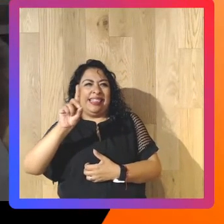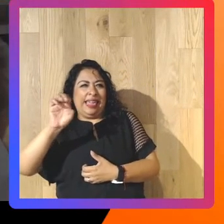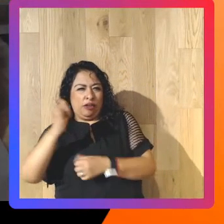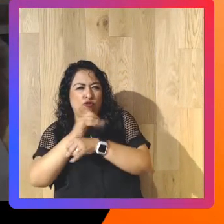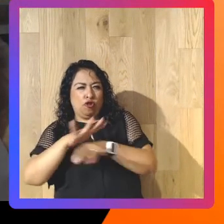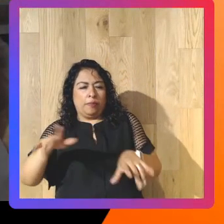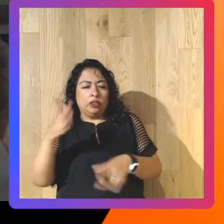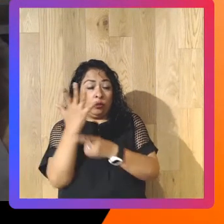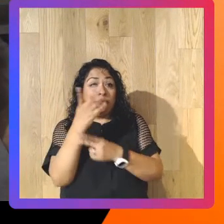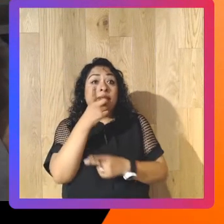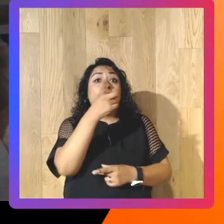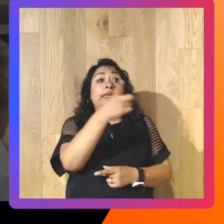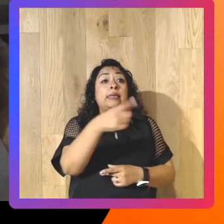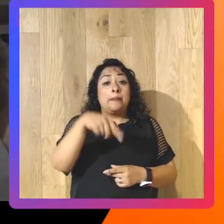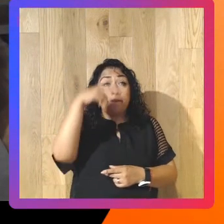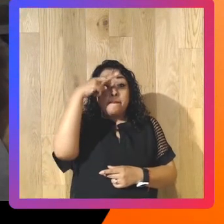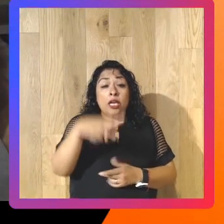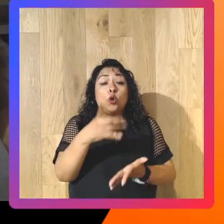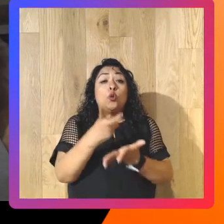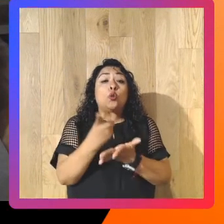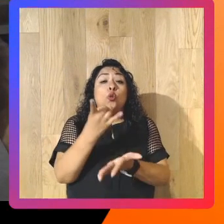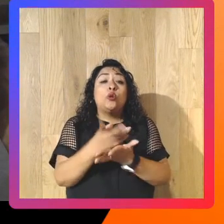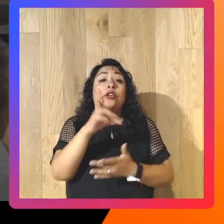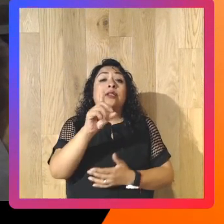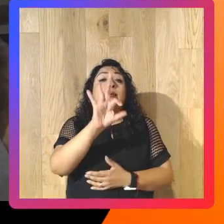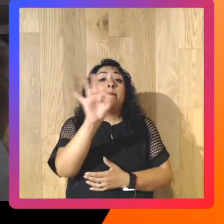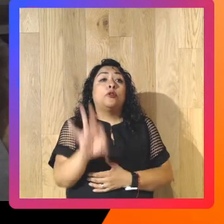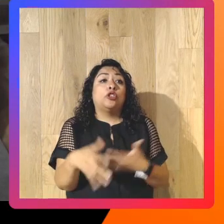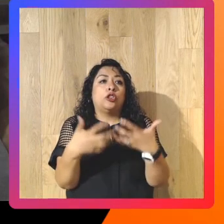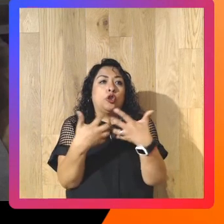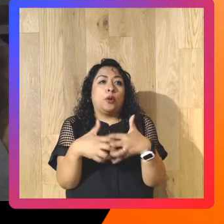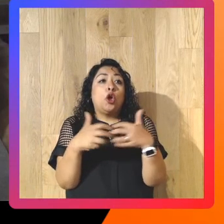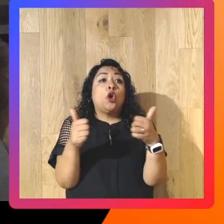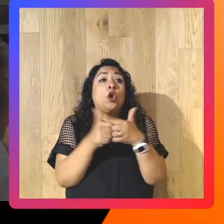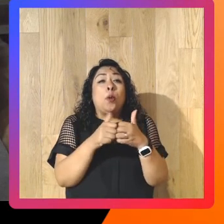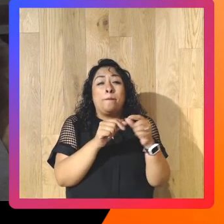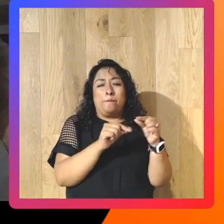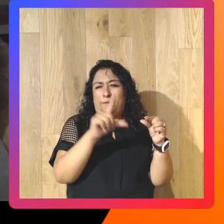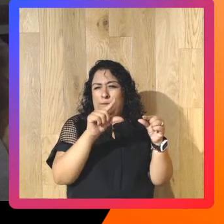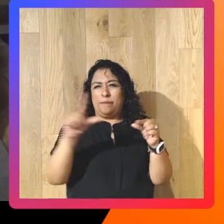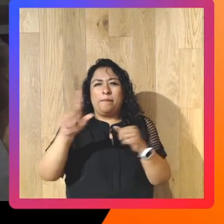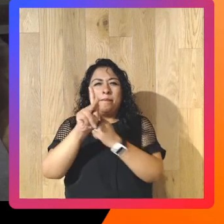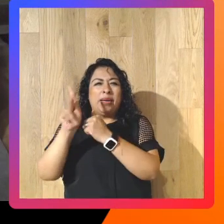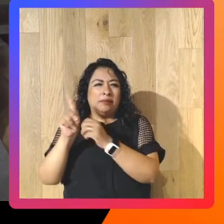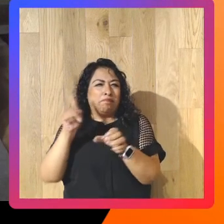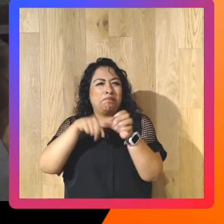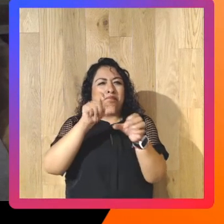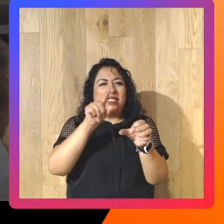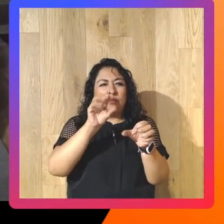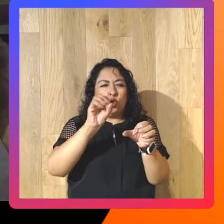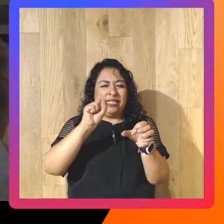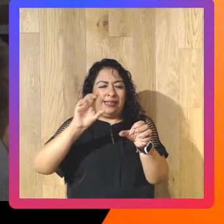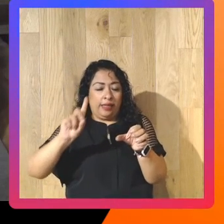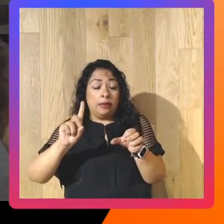donde nos dice que en México somos solo el 30% productivos con respecto al promedio de los países de la OCDE. Tenemos